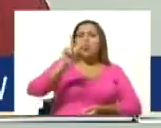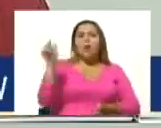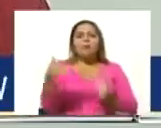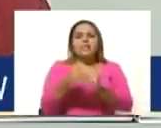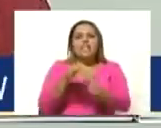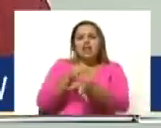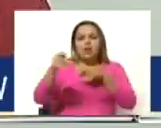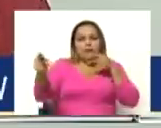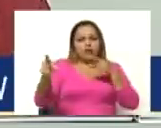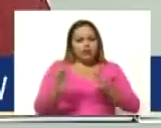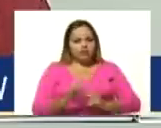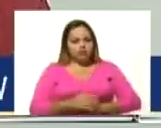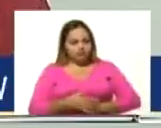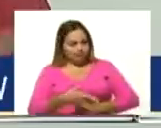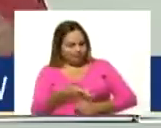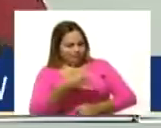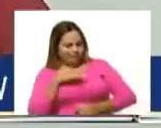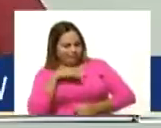bien, pues.